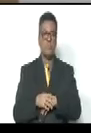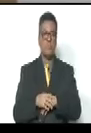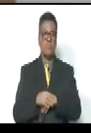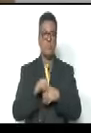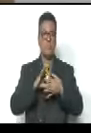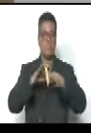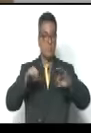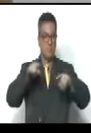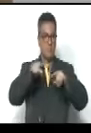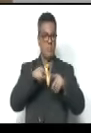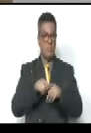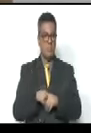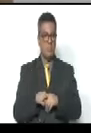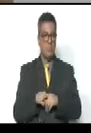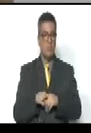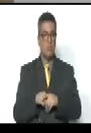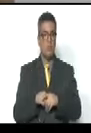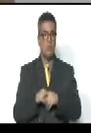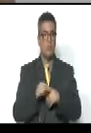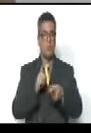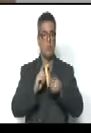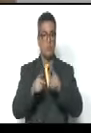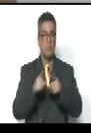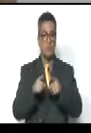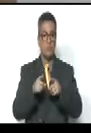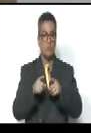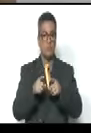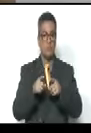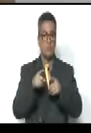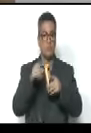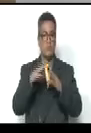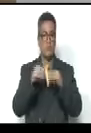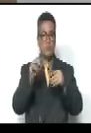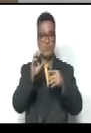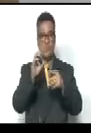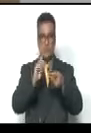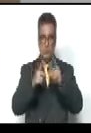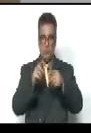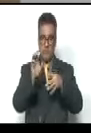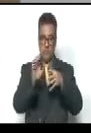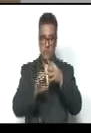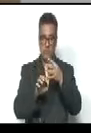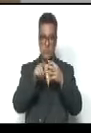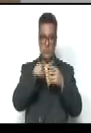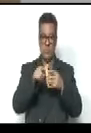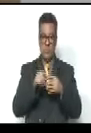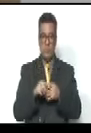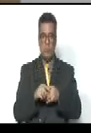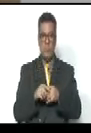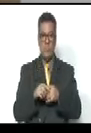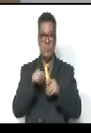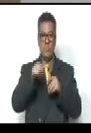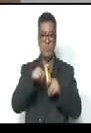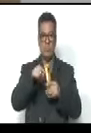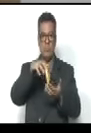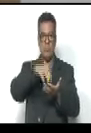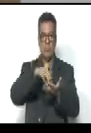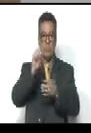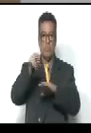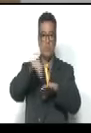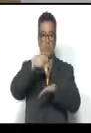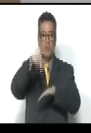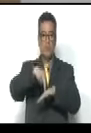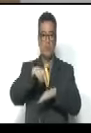desencadenó en alguno de sus elementos, precisamente en esta plenaria de